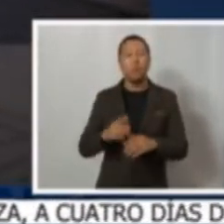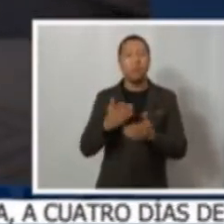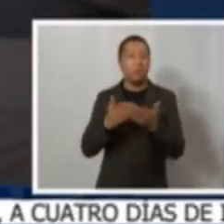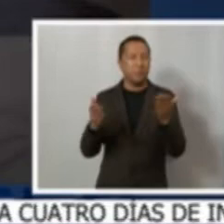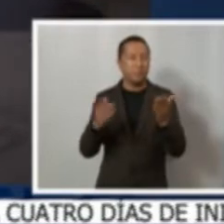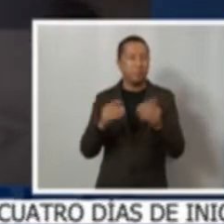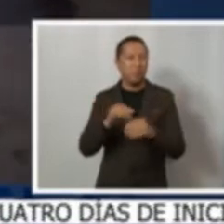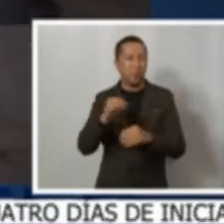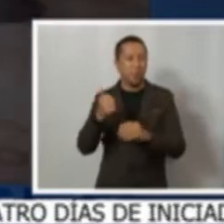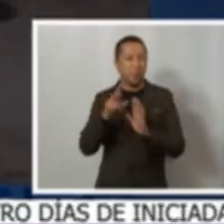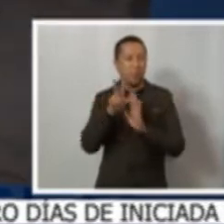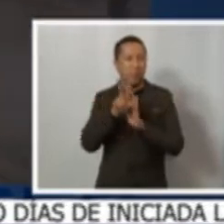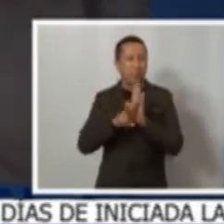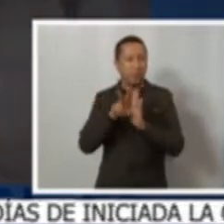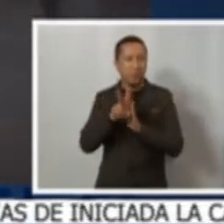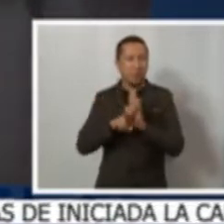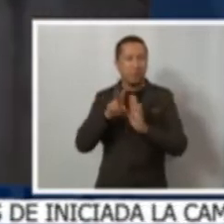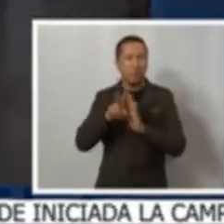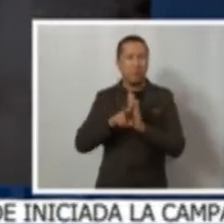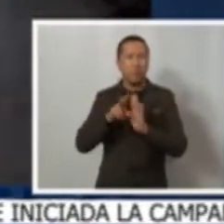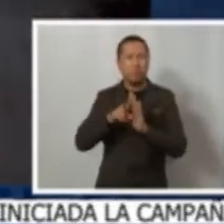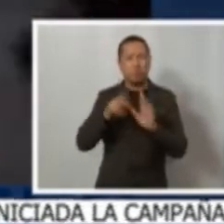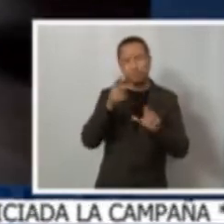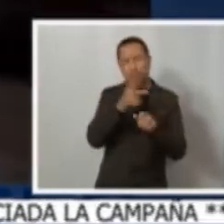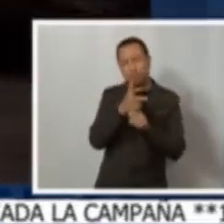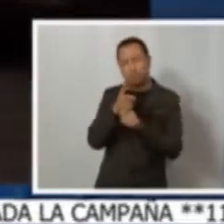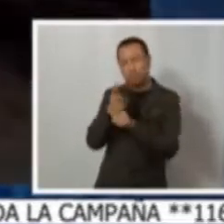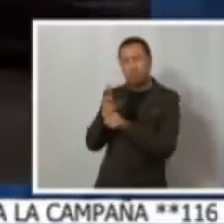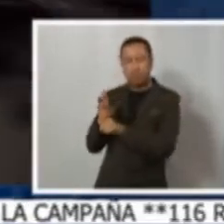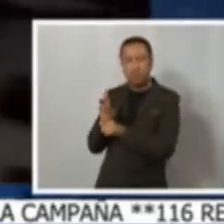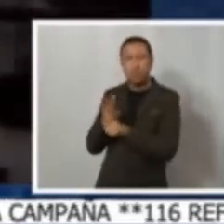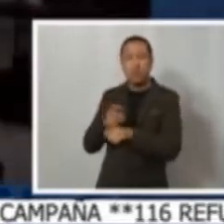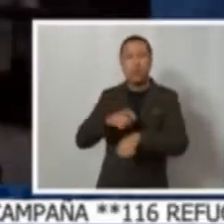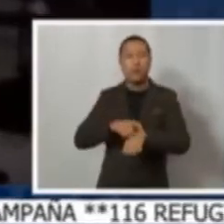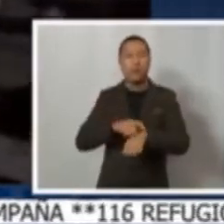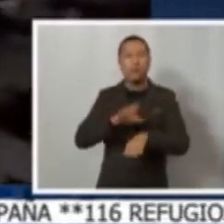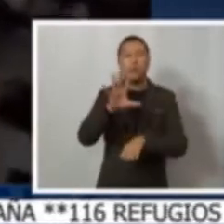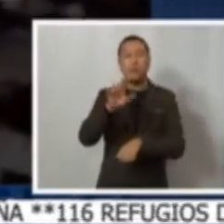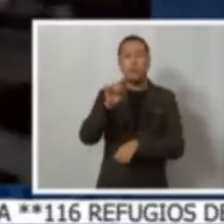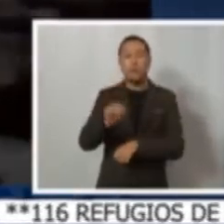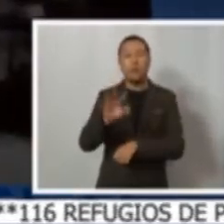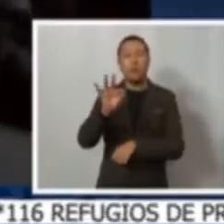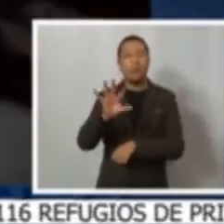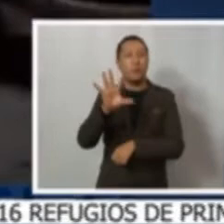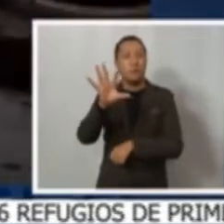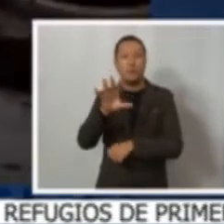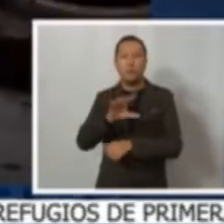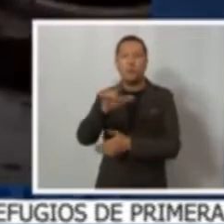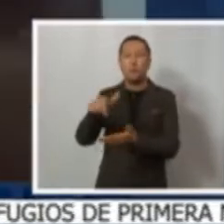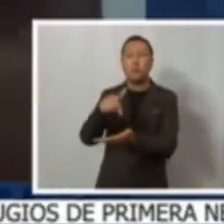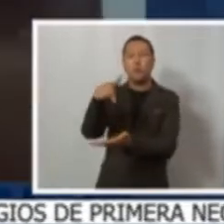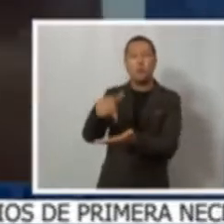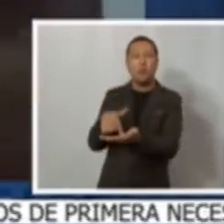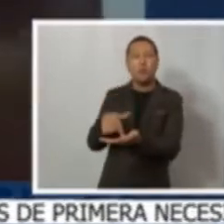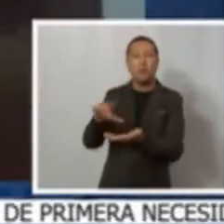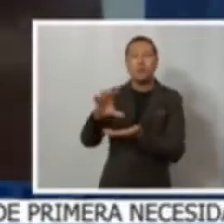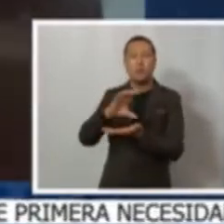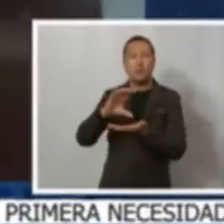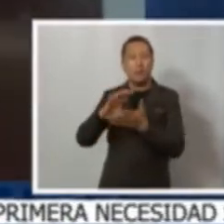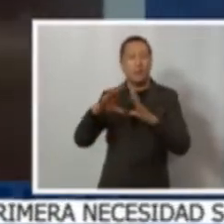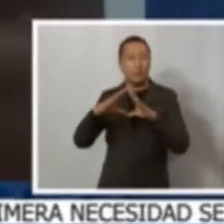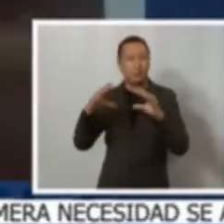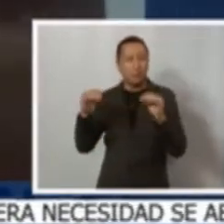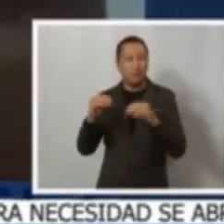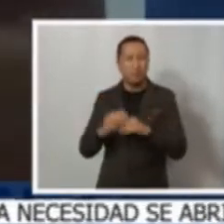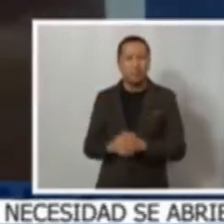videos, algo de Cozumel, de las 5:45 de la mañana, donde también, bueno, pues le decía esta afectación